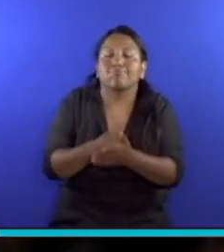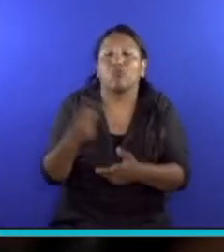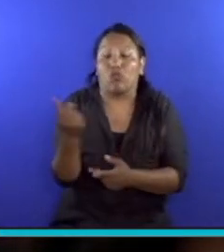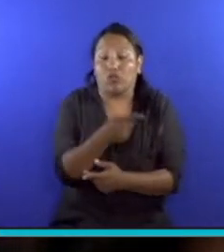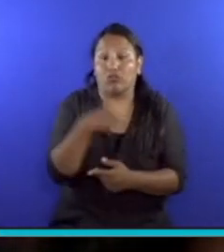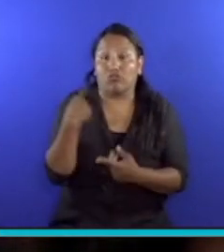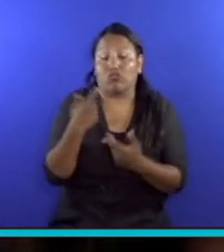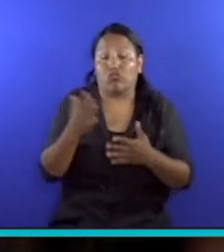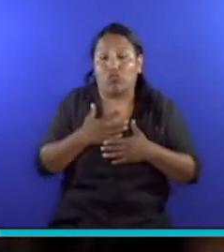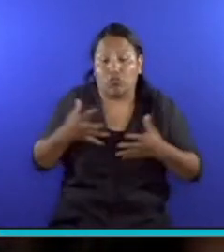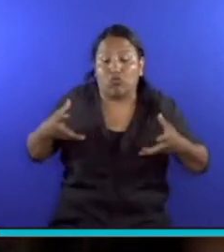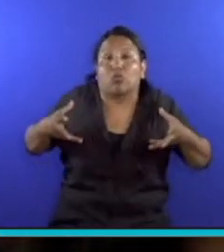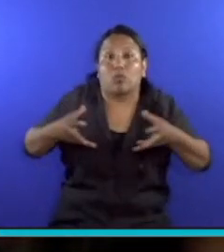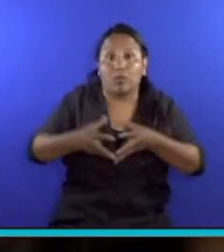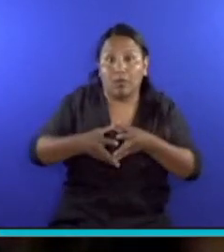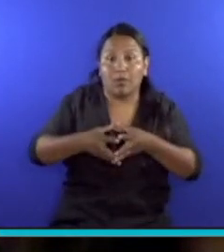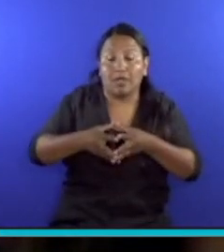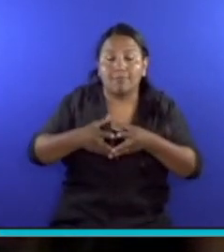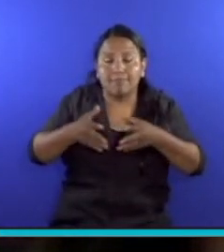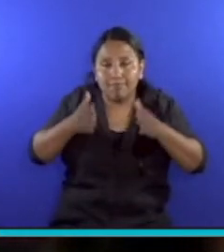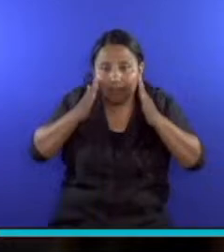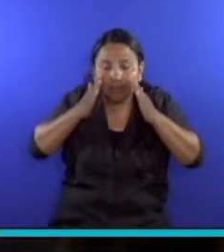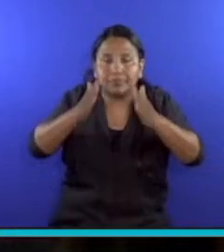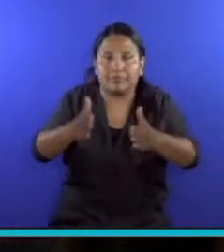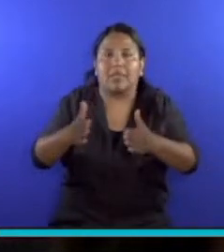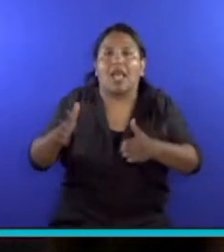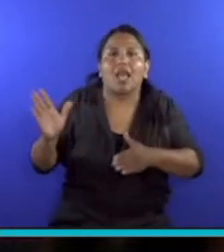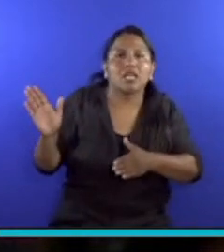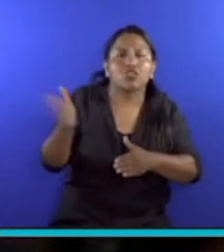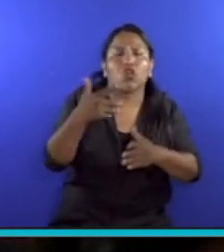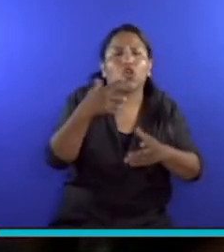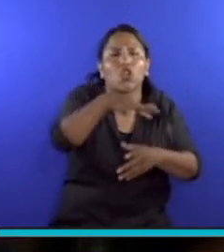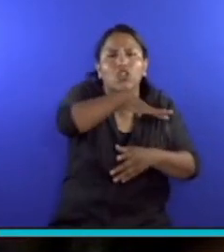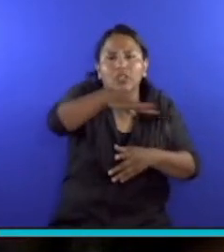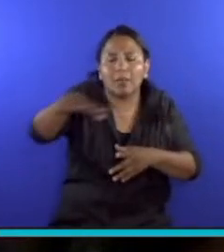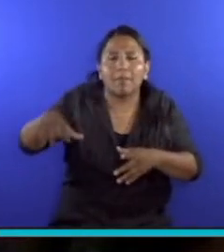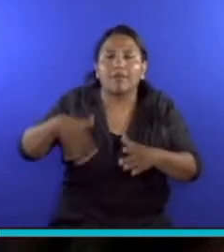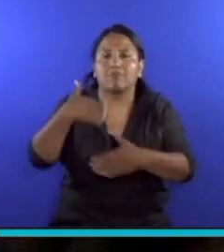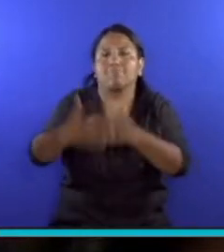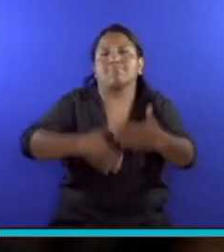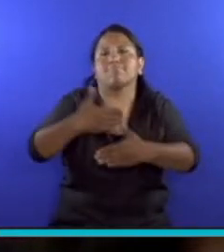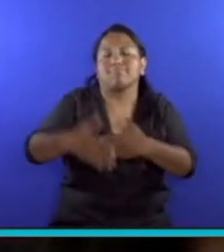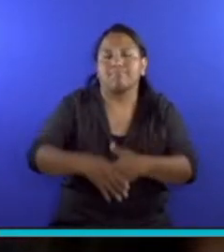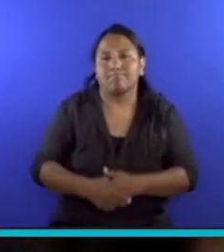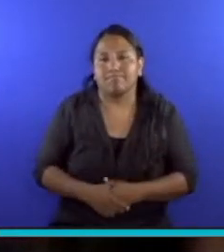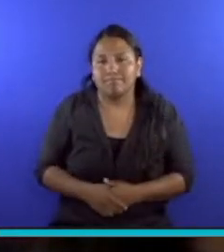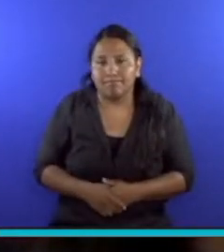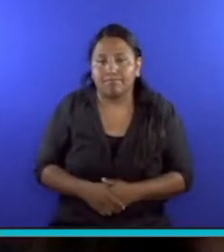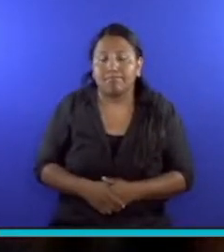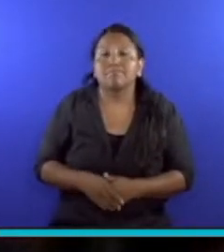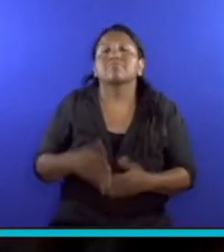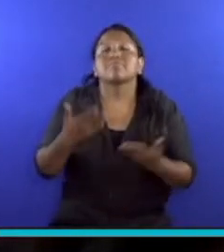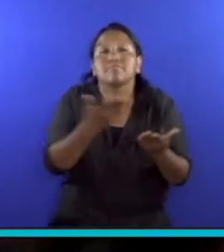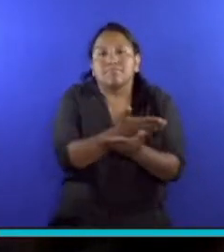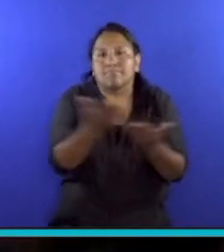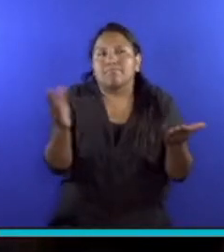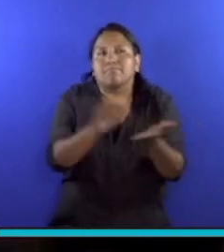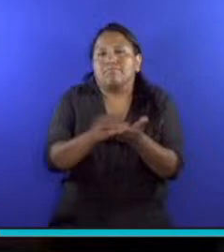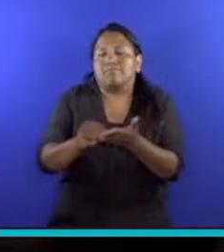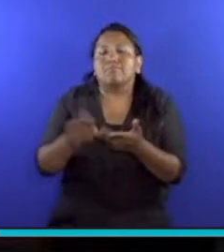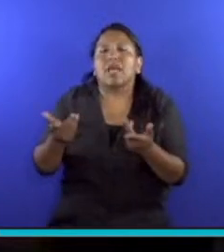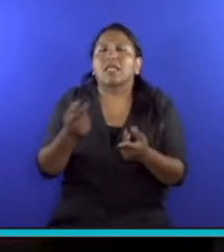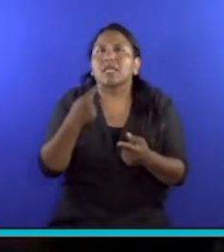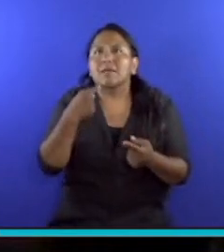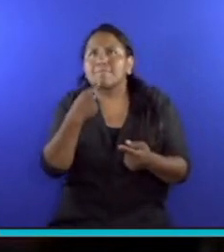nuestro bloque apuntamos a que todos esos espacios se desarrollen. Miren, diputados, hay que preguntarse por